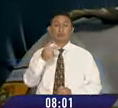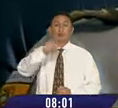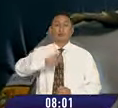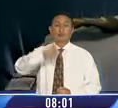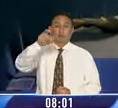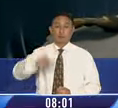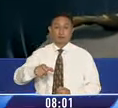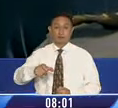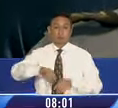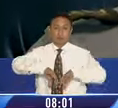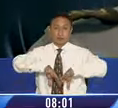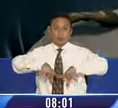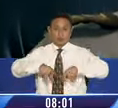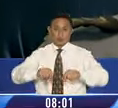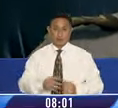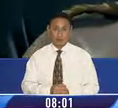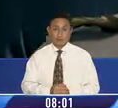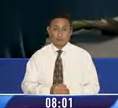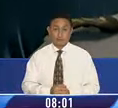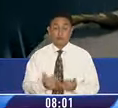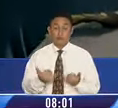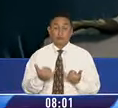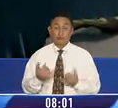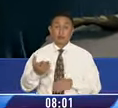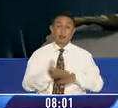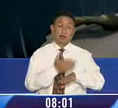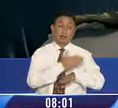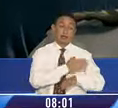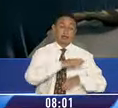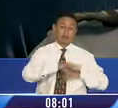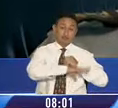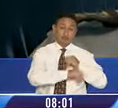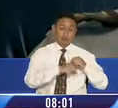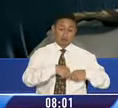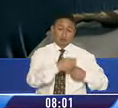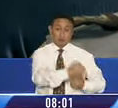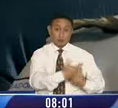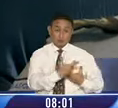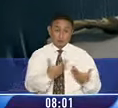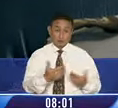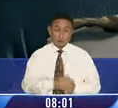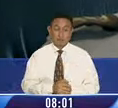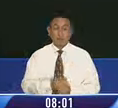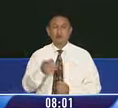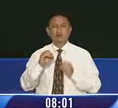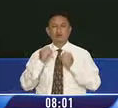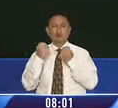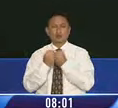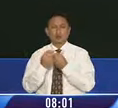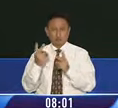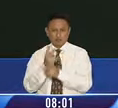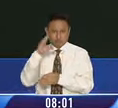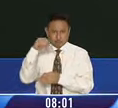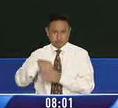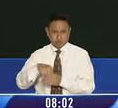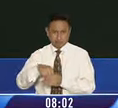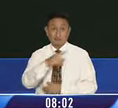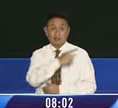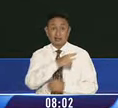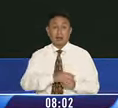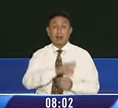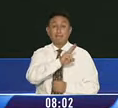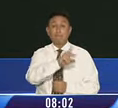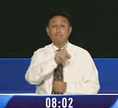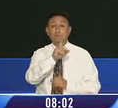que procedieron al asalto. No tenemos todavía información si pertenecen a alguna organización delictiva. El detenido tiene apenas 21 años de